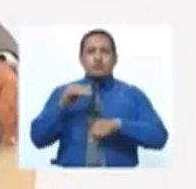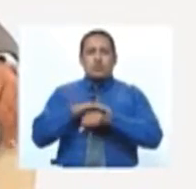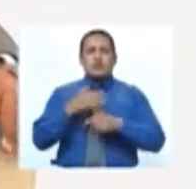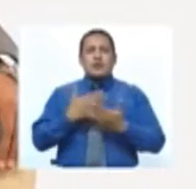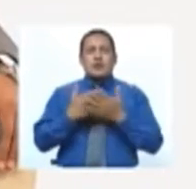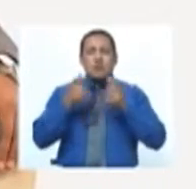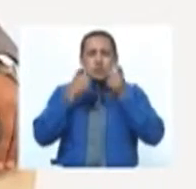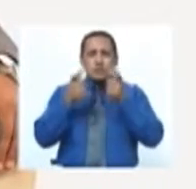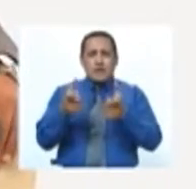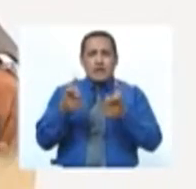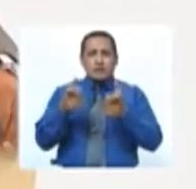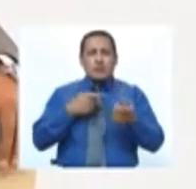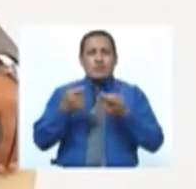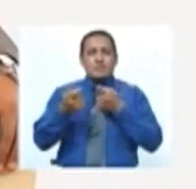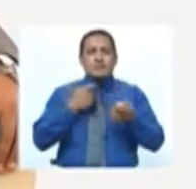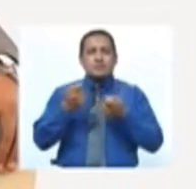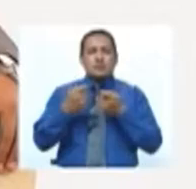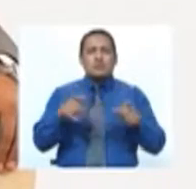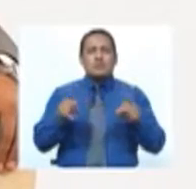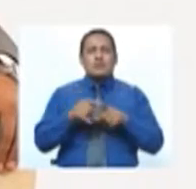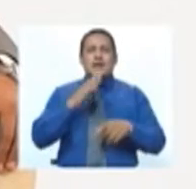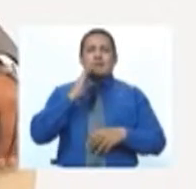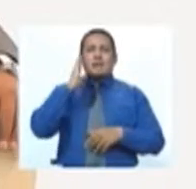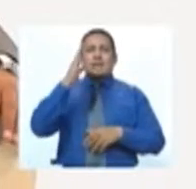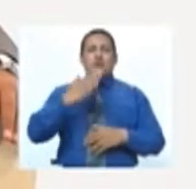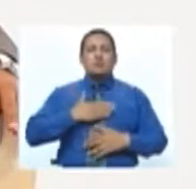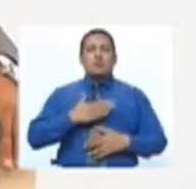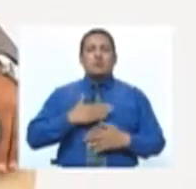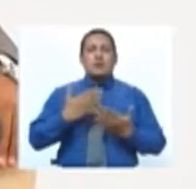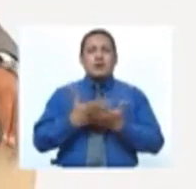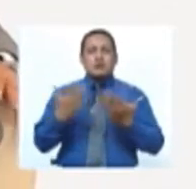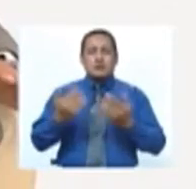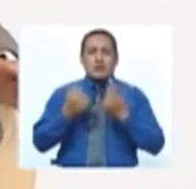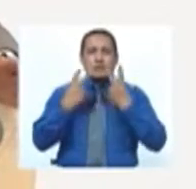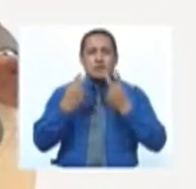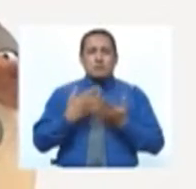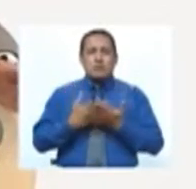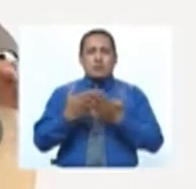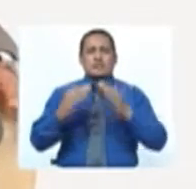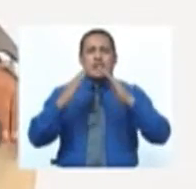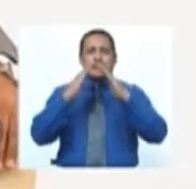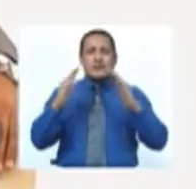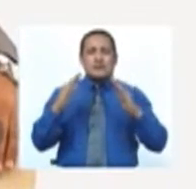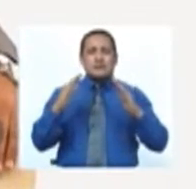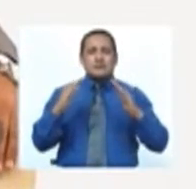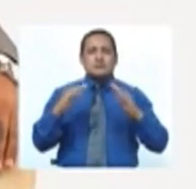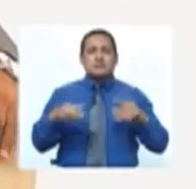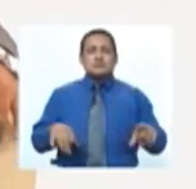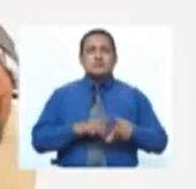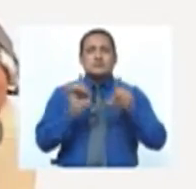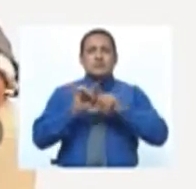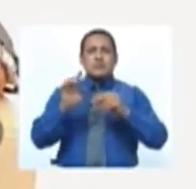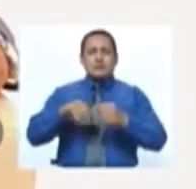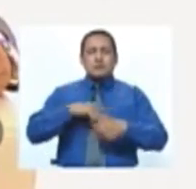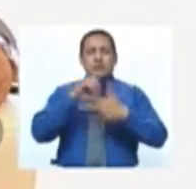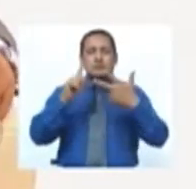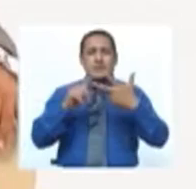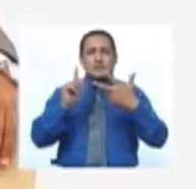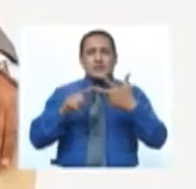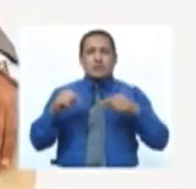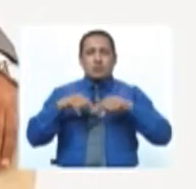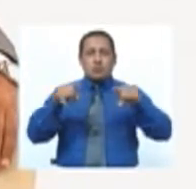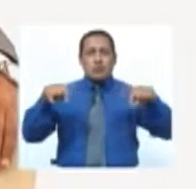de la cautela, la administración y la disposición de los bienes estatales, sean estos bienes muebles e inmuebles? Y en un